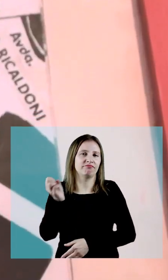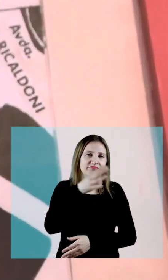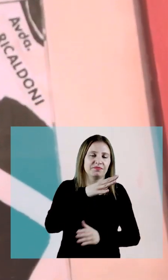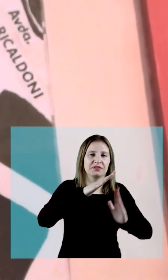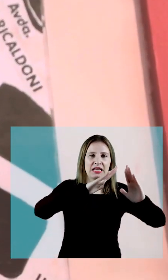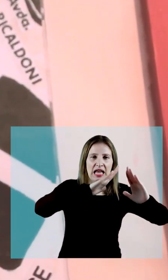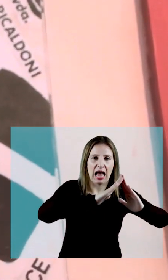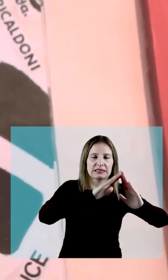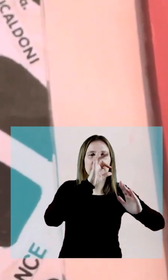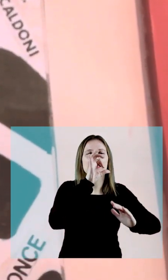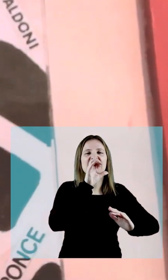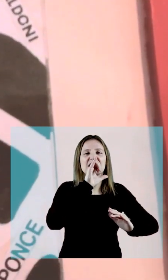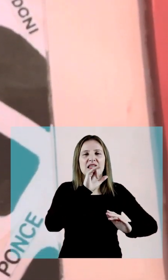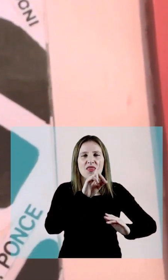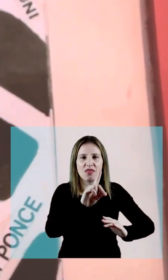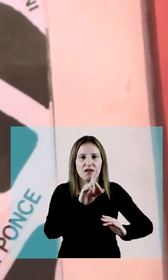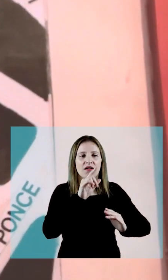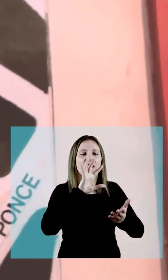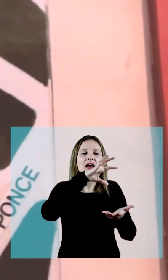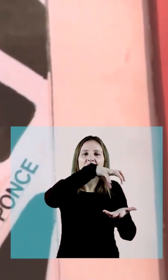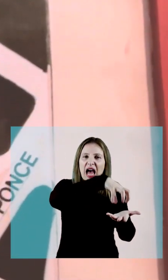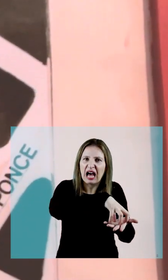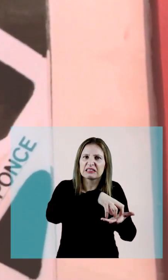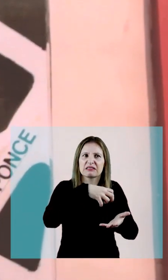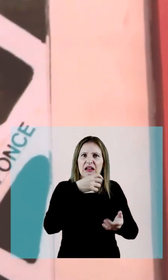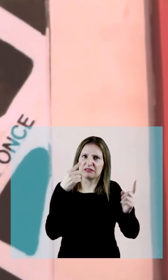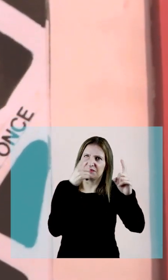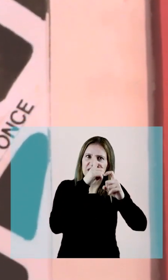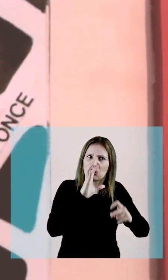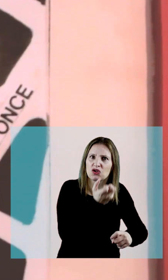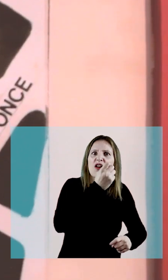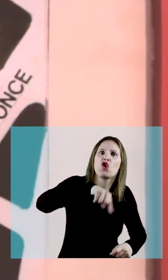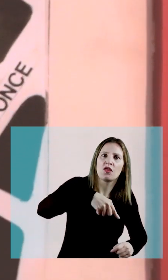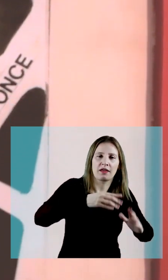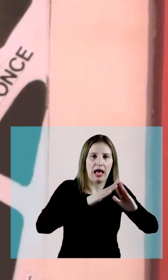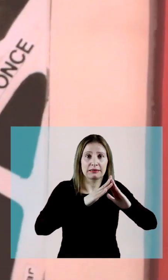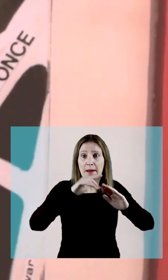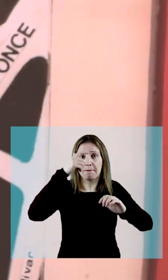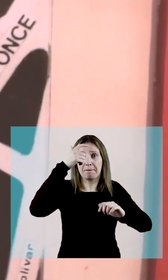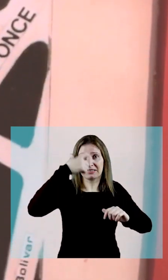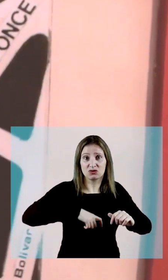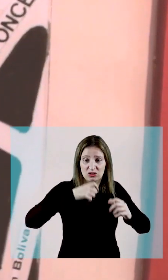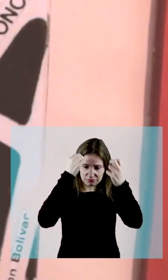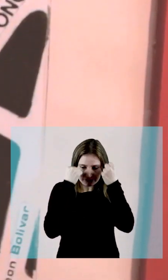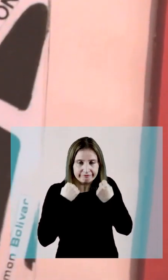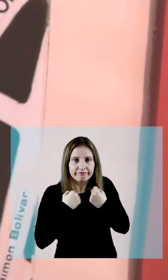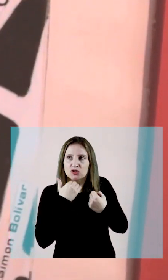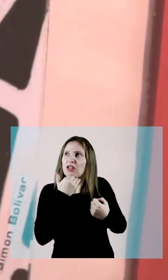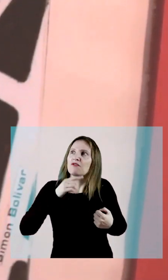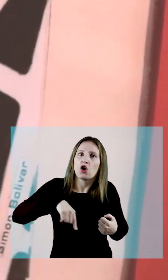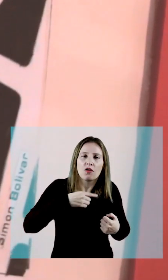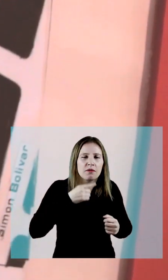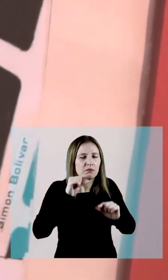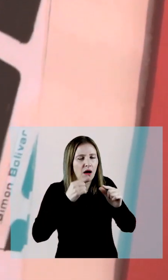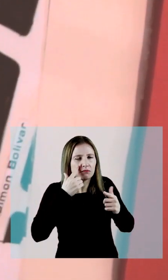casa del CID, que la ubicación de la casa fue una tarea difícil. Los secuestrados no sabían dónde estaban y lo fueron